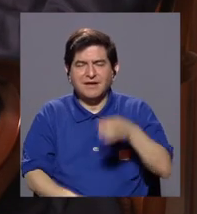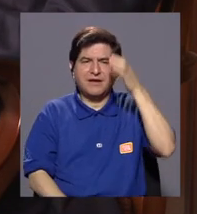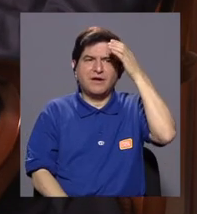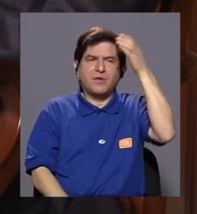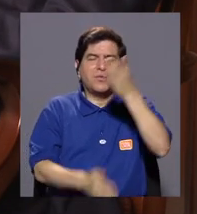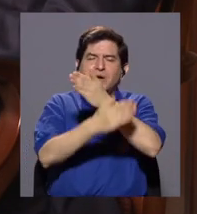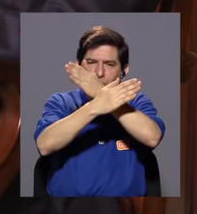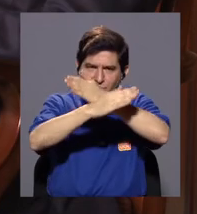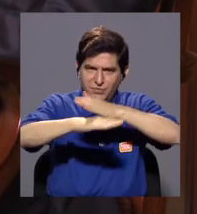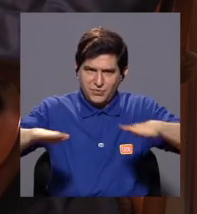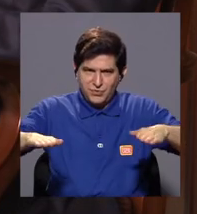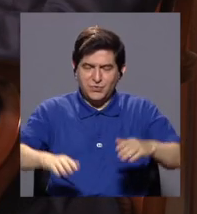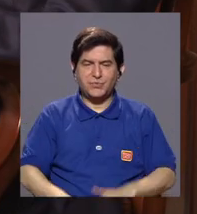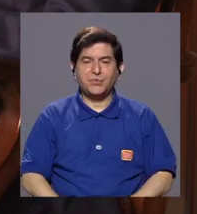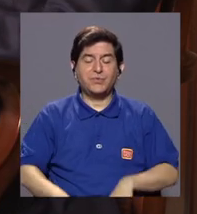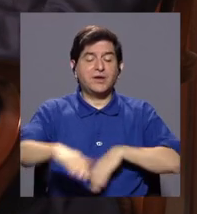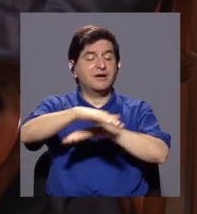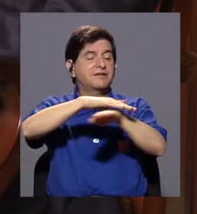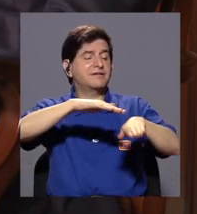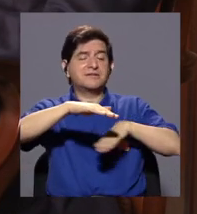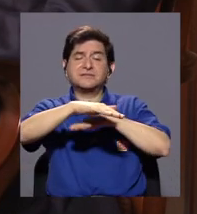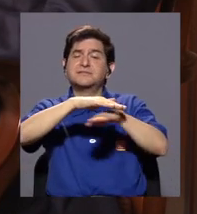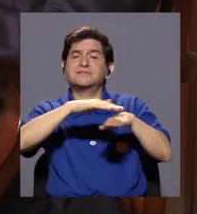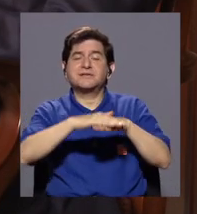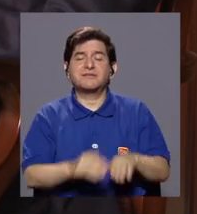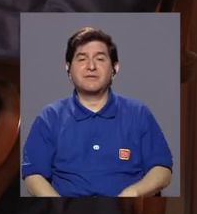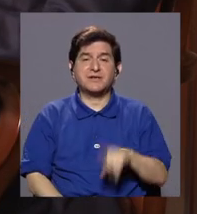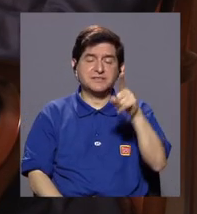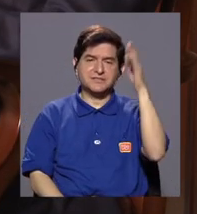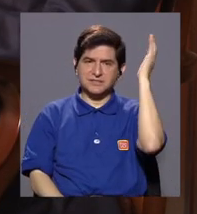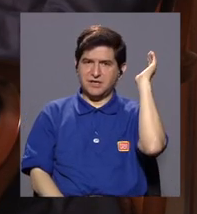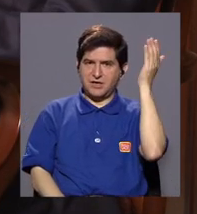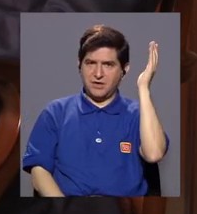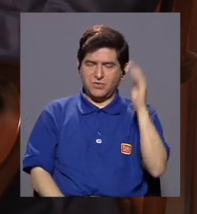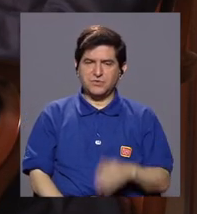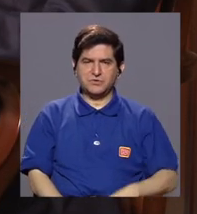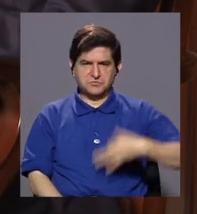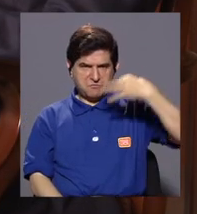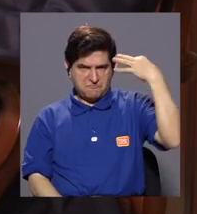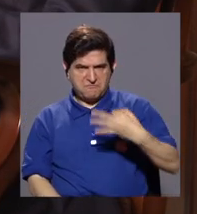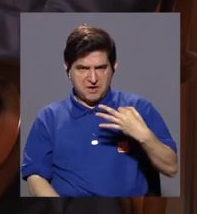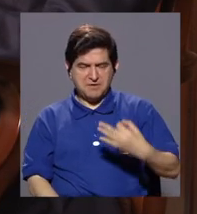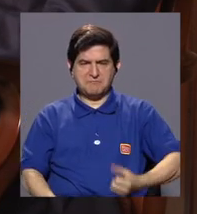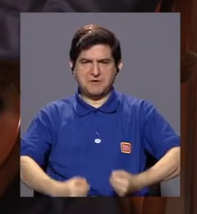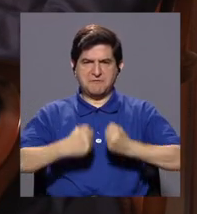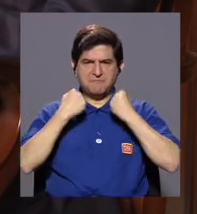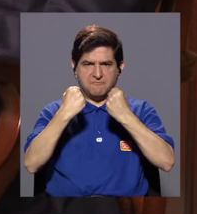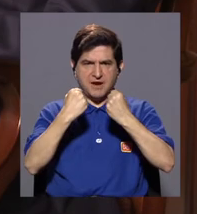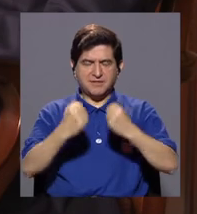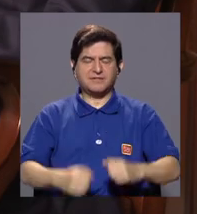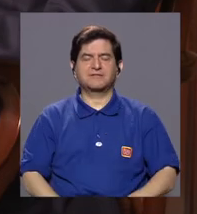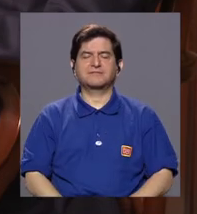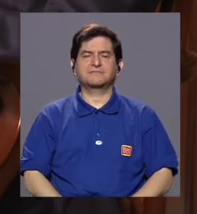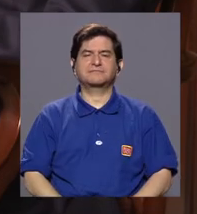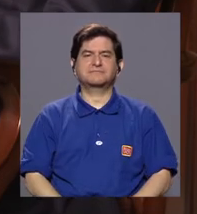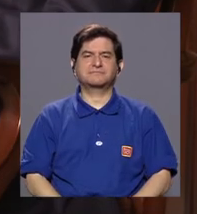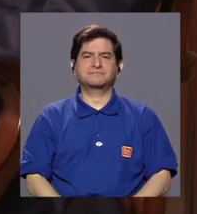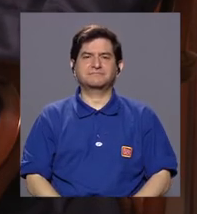una cultura de paz sustentada en un discurso sólido, fuerte y